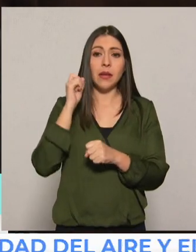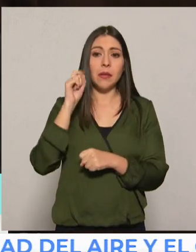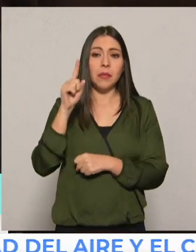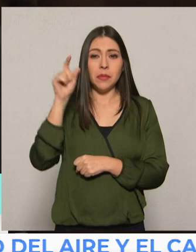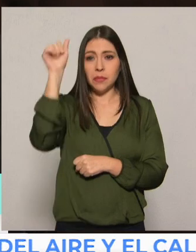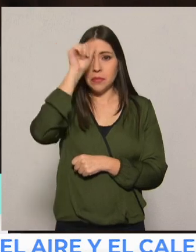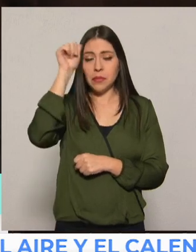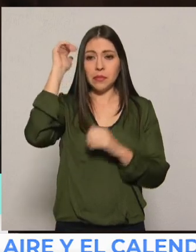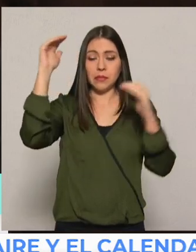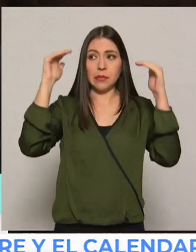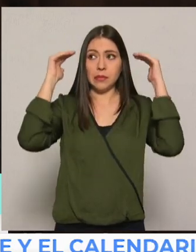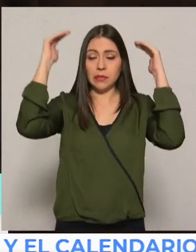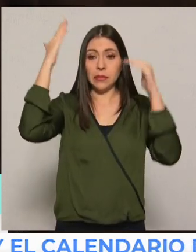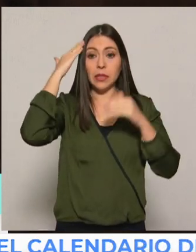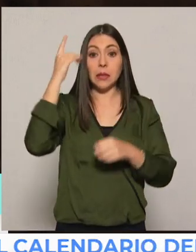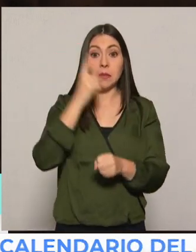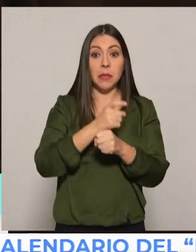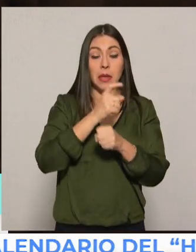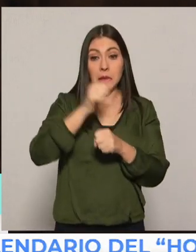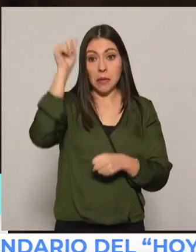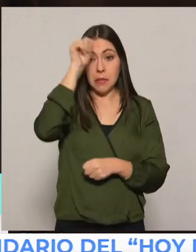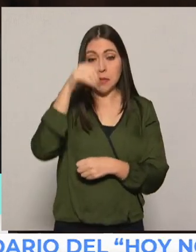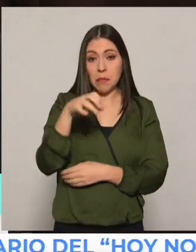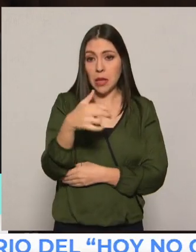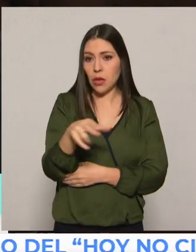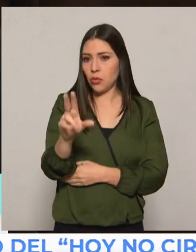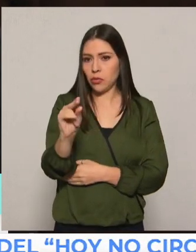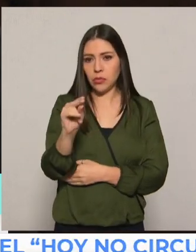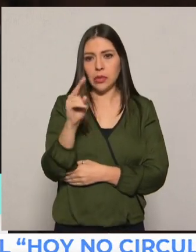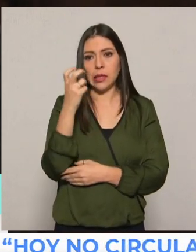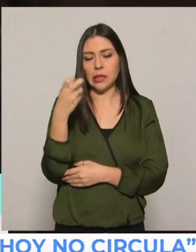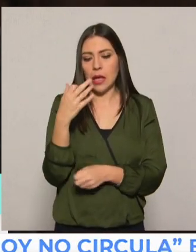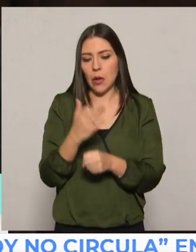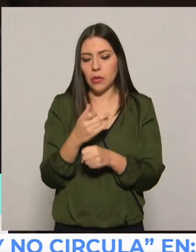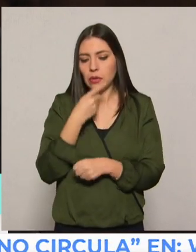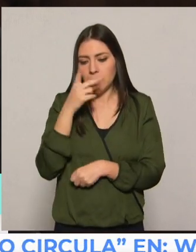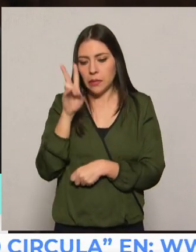yo no he contado en nada. Es la primera vez que me abro con ustedes.